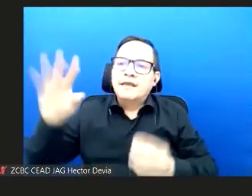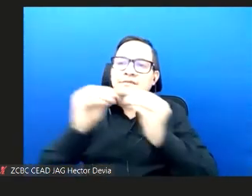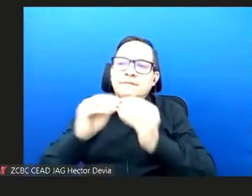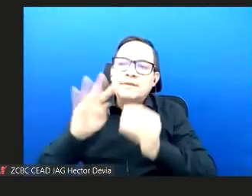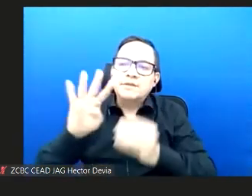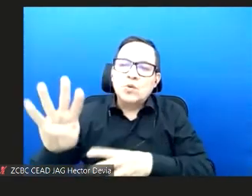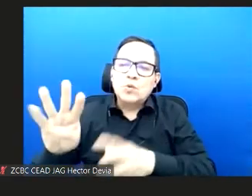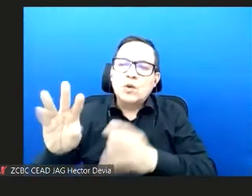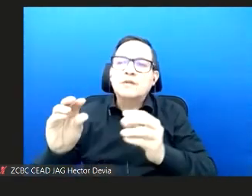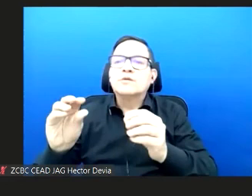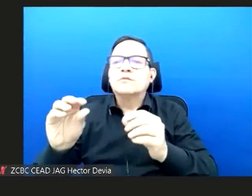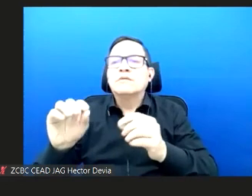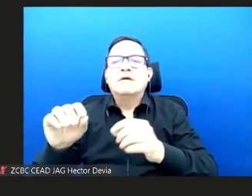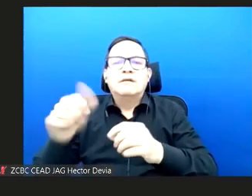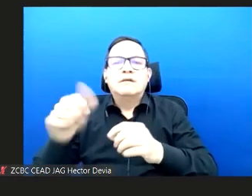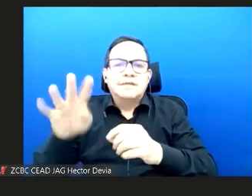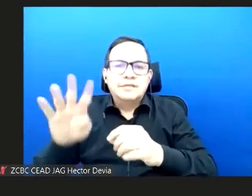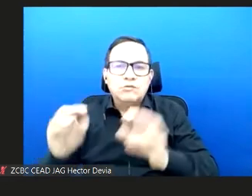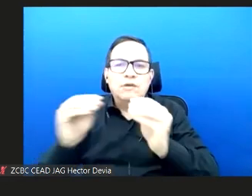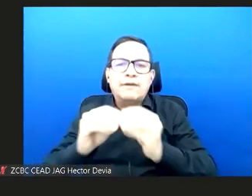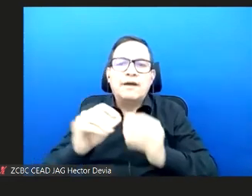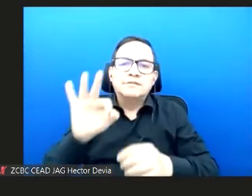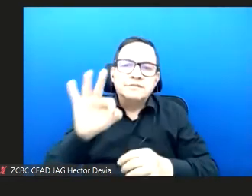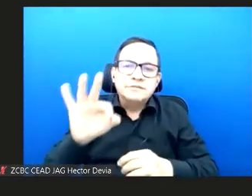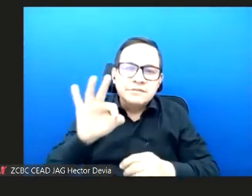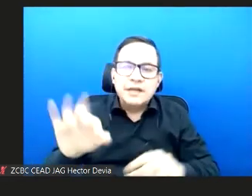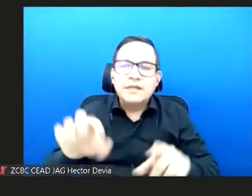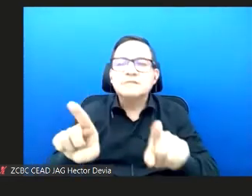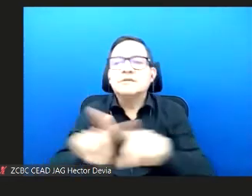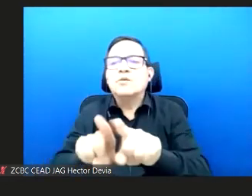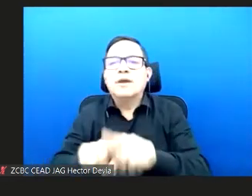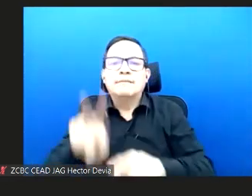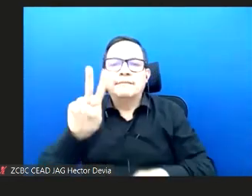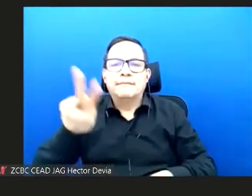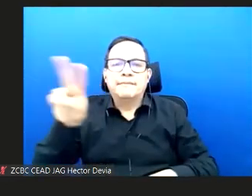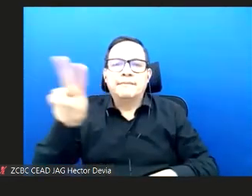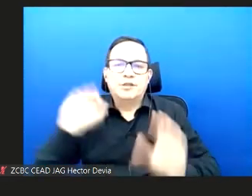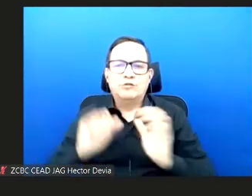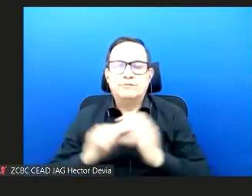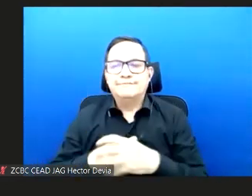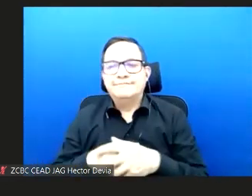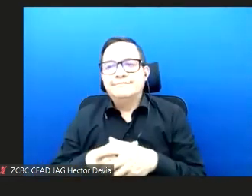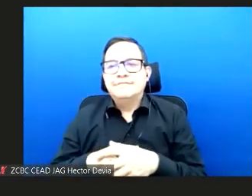más 3, ¿no? No contamos lo que está en la intersección.